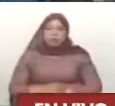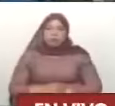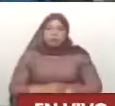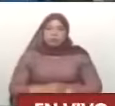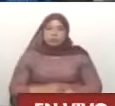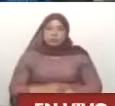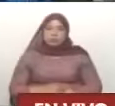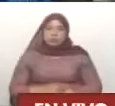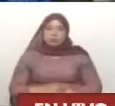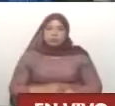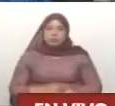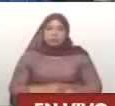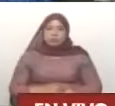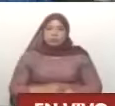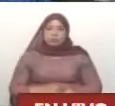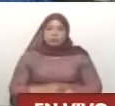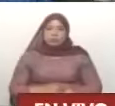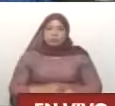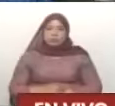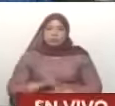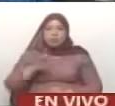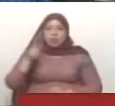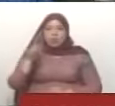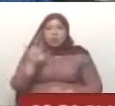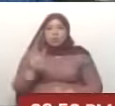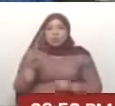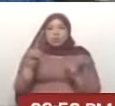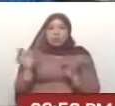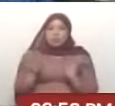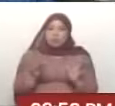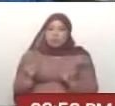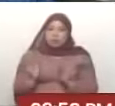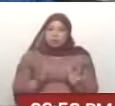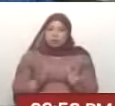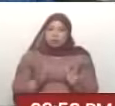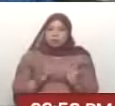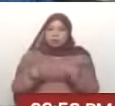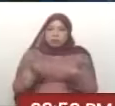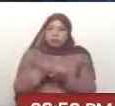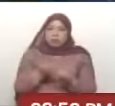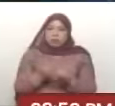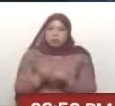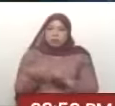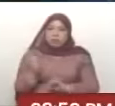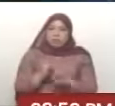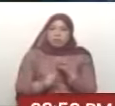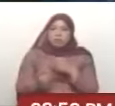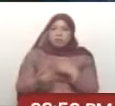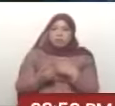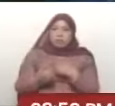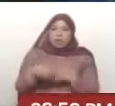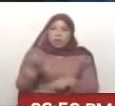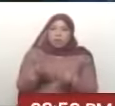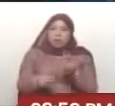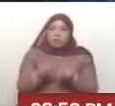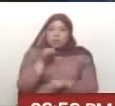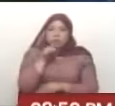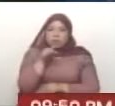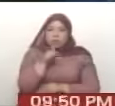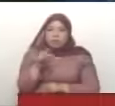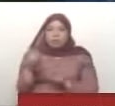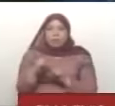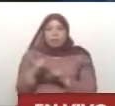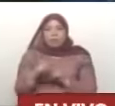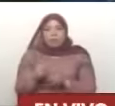buenas noches. Recordemos que el pasado 5 de marzo usted lanzó una contraofensiva, así lo expresó en sus